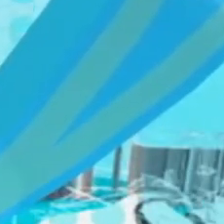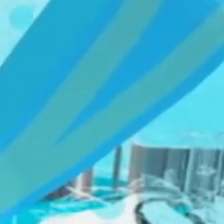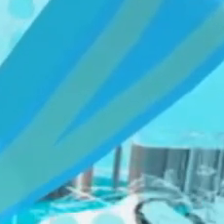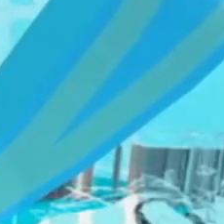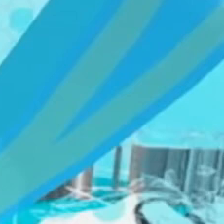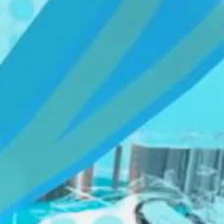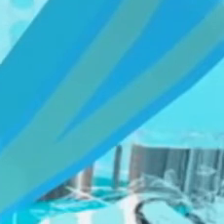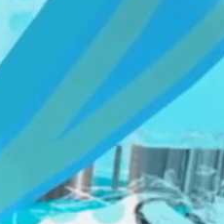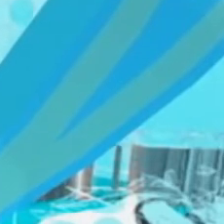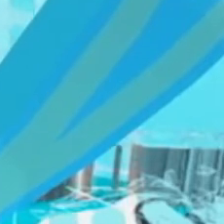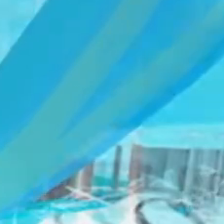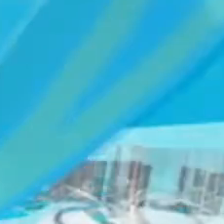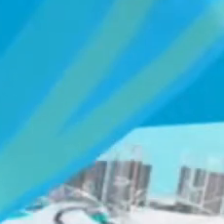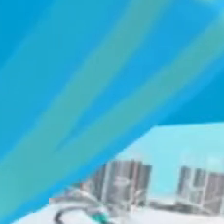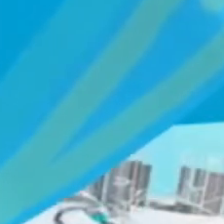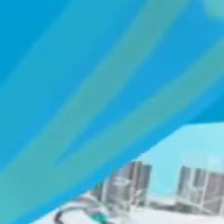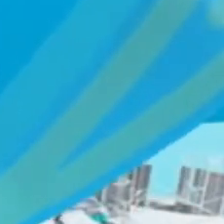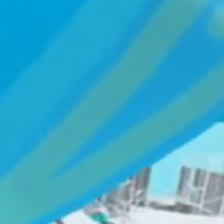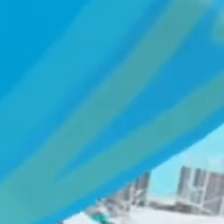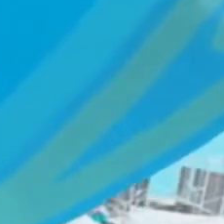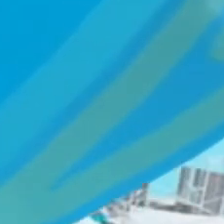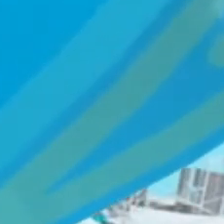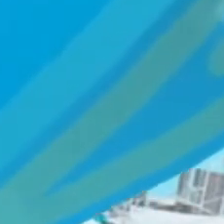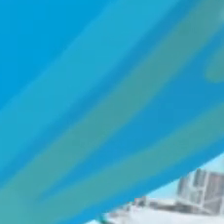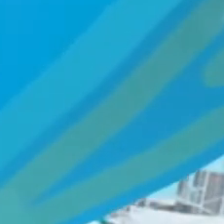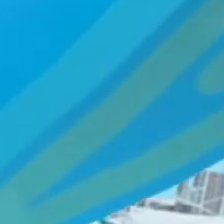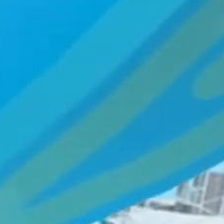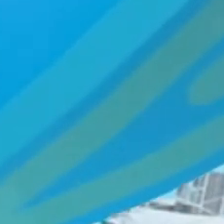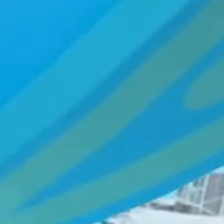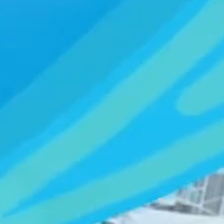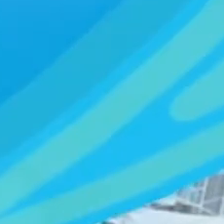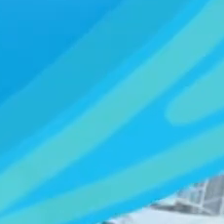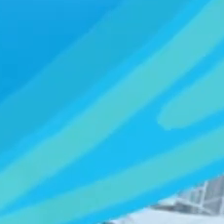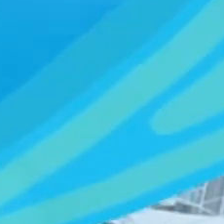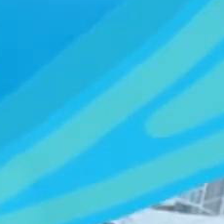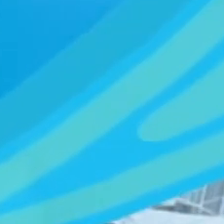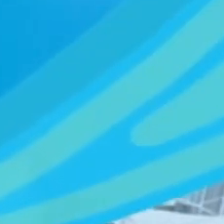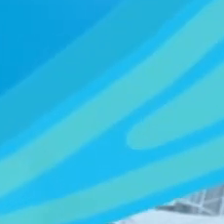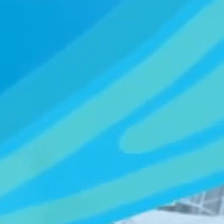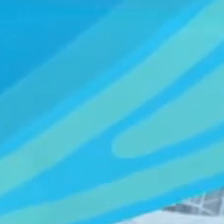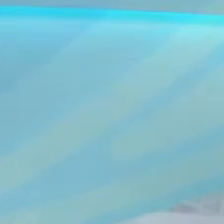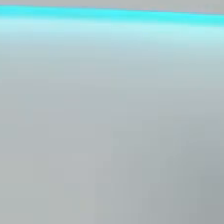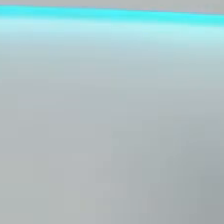Banco Popular presentó el tipo de cambio.